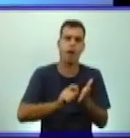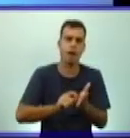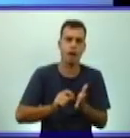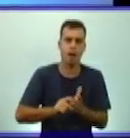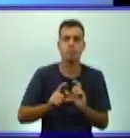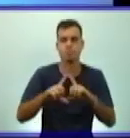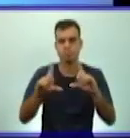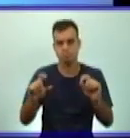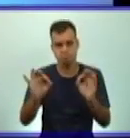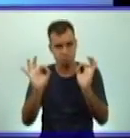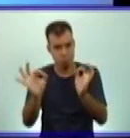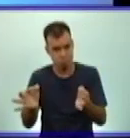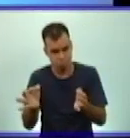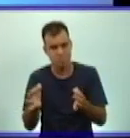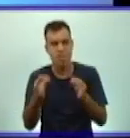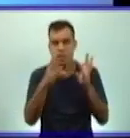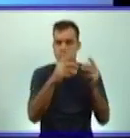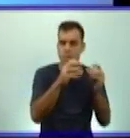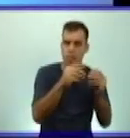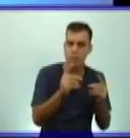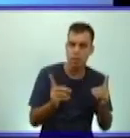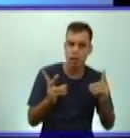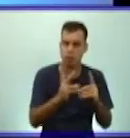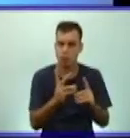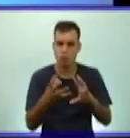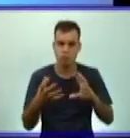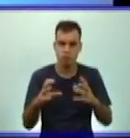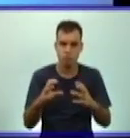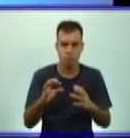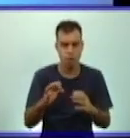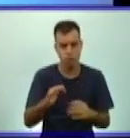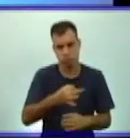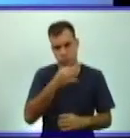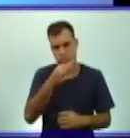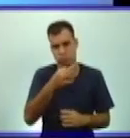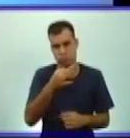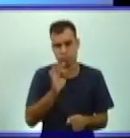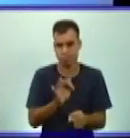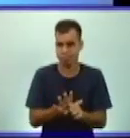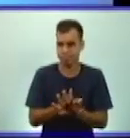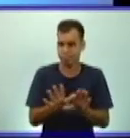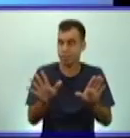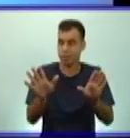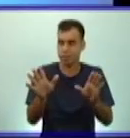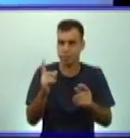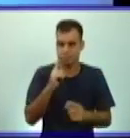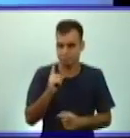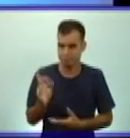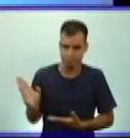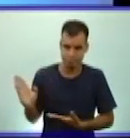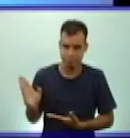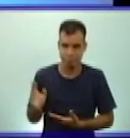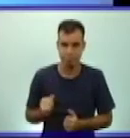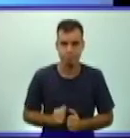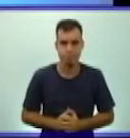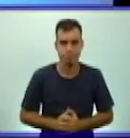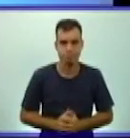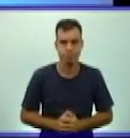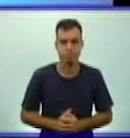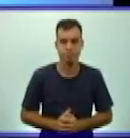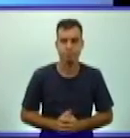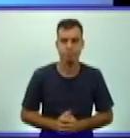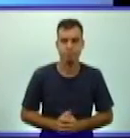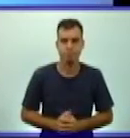de las expresiones matemáticas que se les va a ir planteando. Comencemos entonces así nuestro estudio de la cinemática